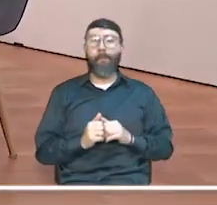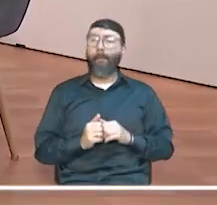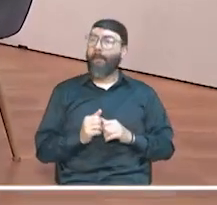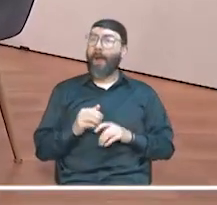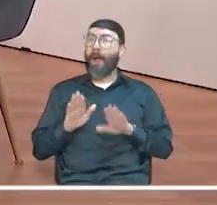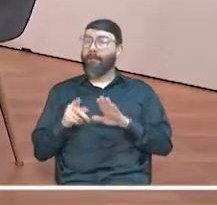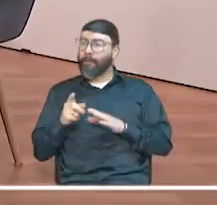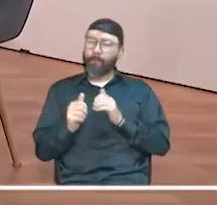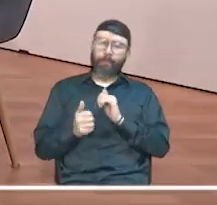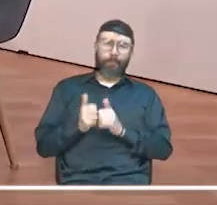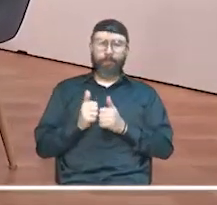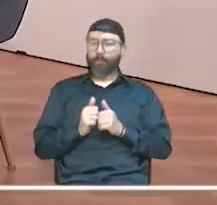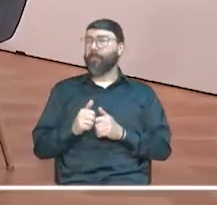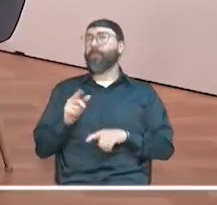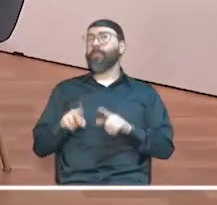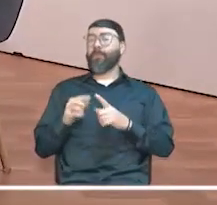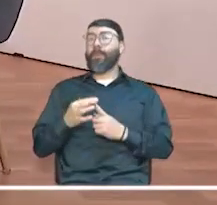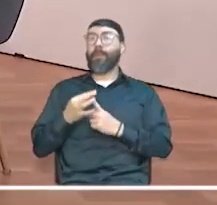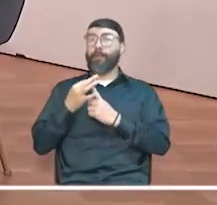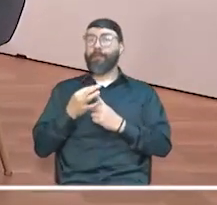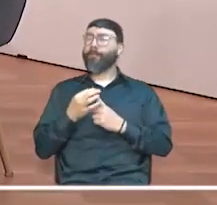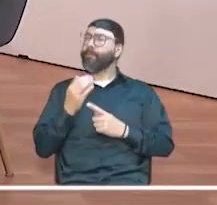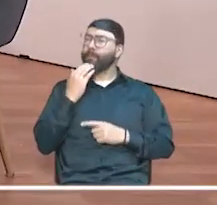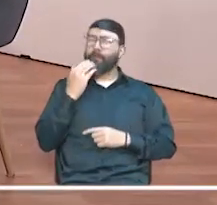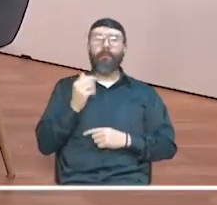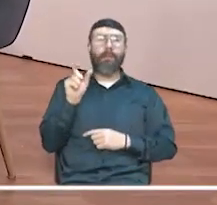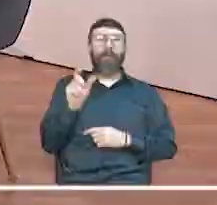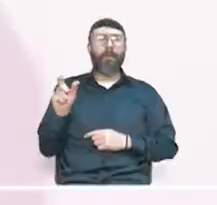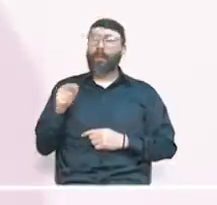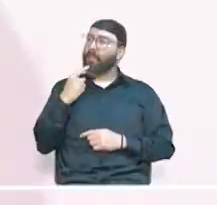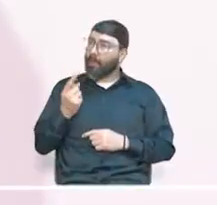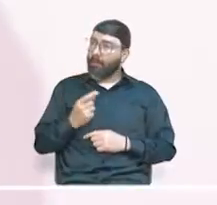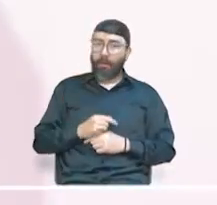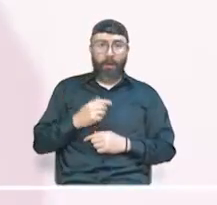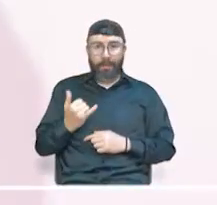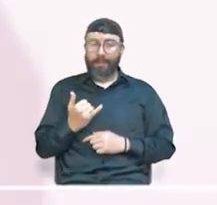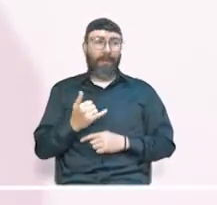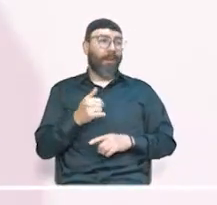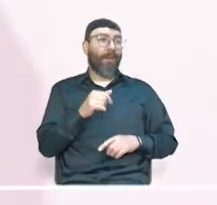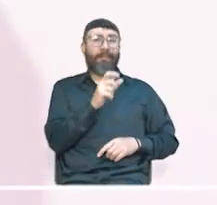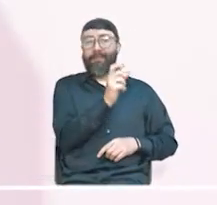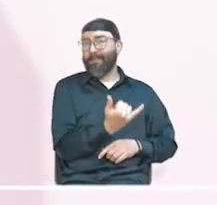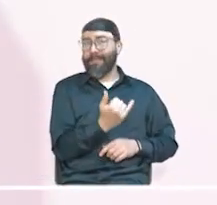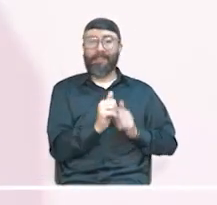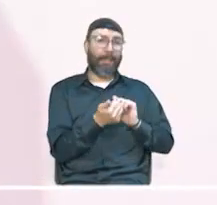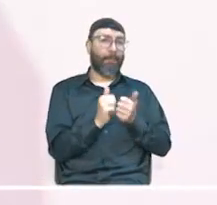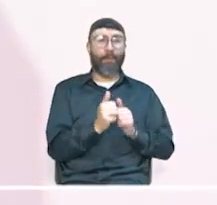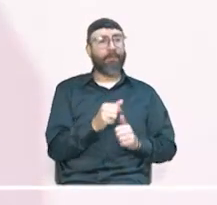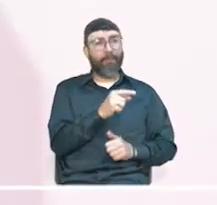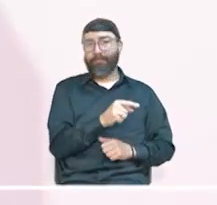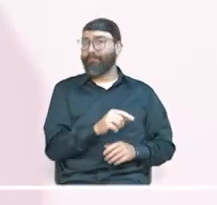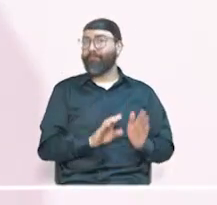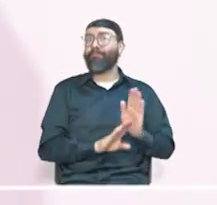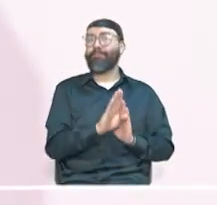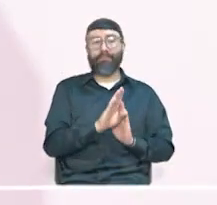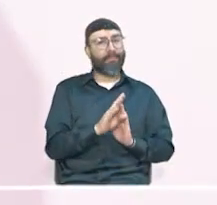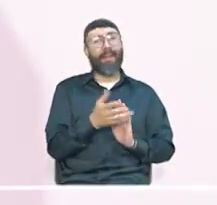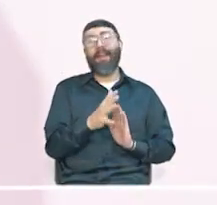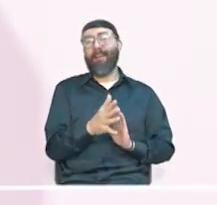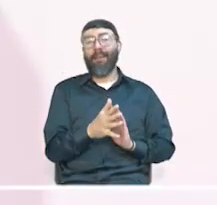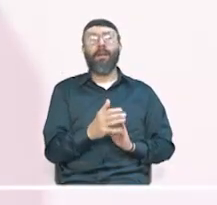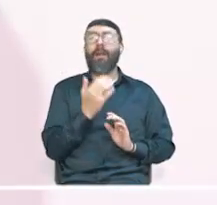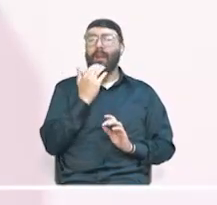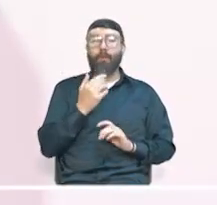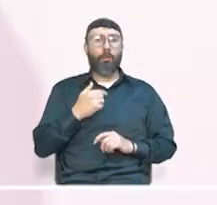características muy especiales y es que yo a mis pacientes les digo que el ejercicio es muy desagradecido. Los estudios dicen que incluso cuando uno está más